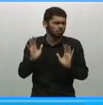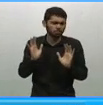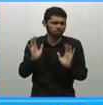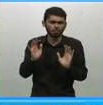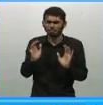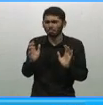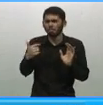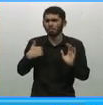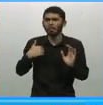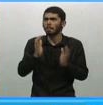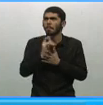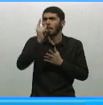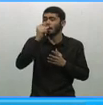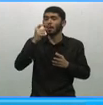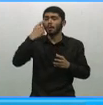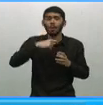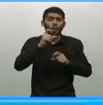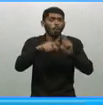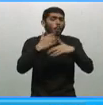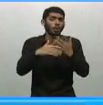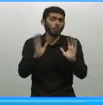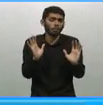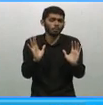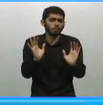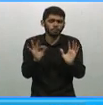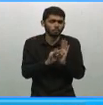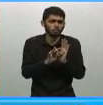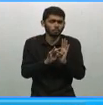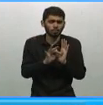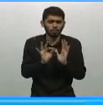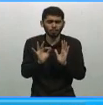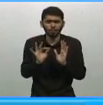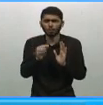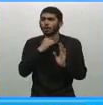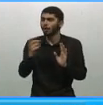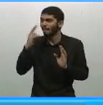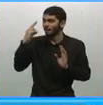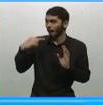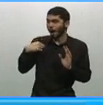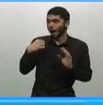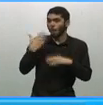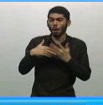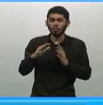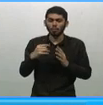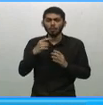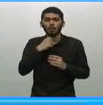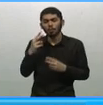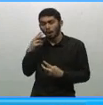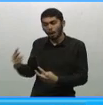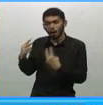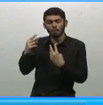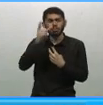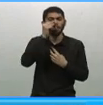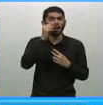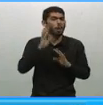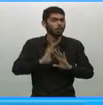más y que me vean como como padre no como como jugador después obviamente por ahí al nene le va a gustar un poco más el